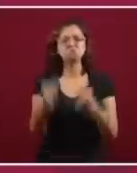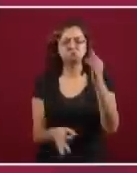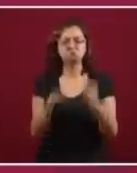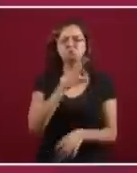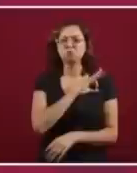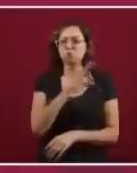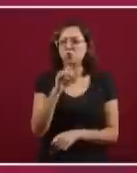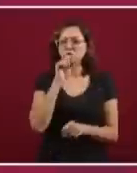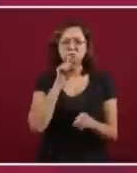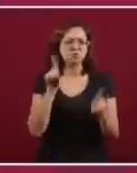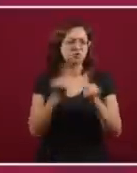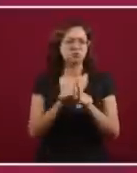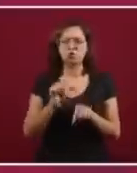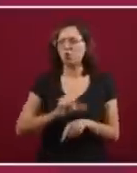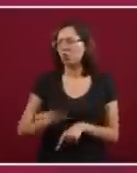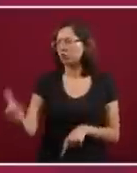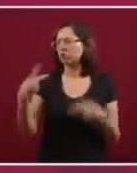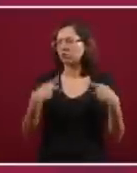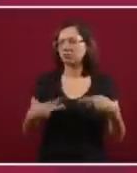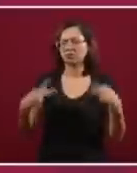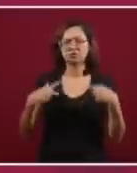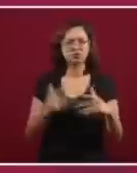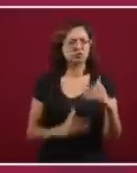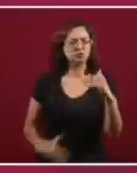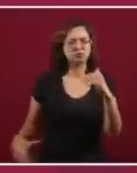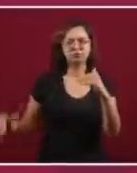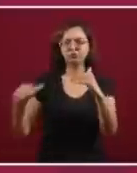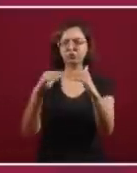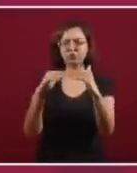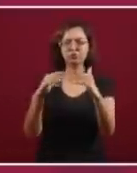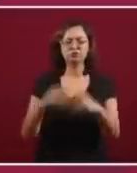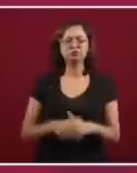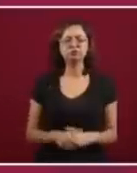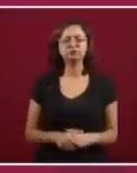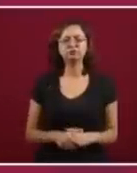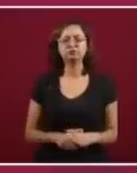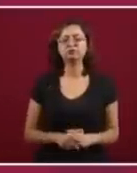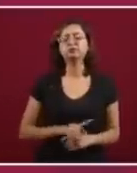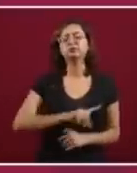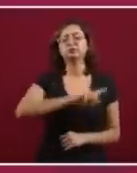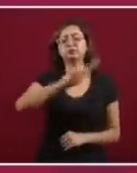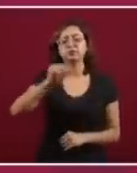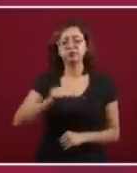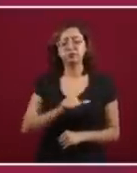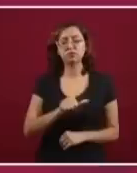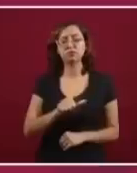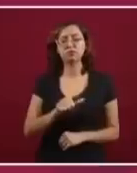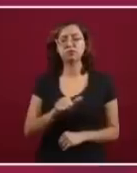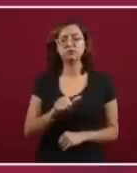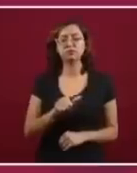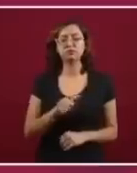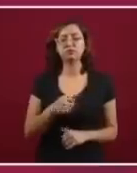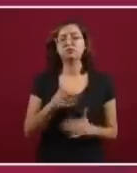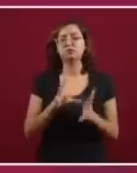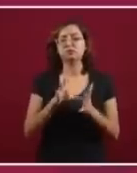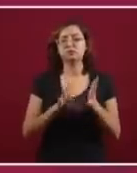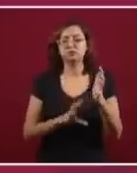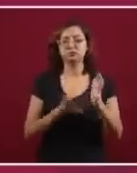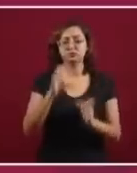como cualquier ciudad luego en la